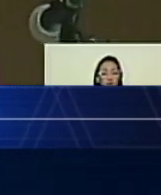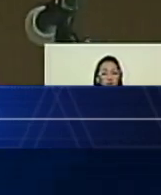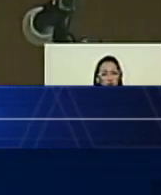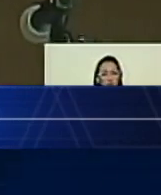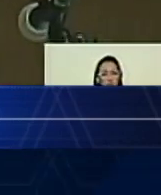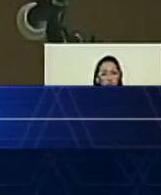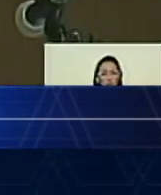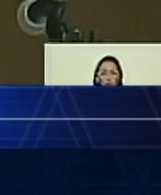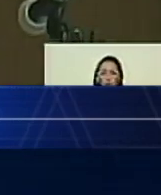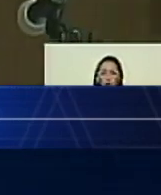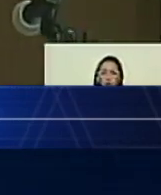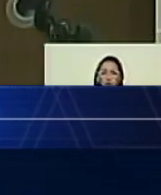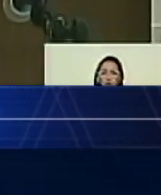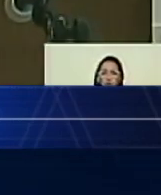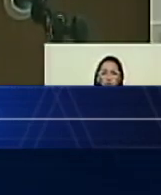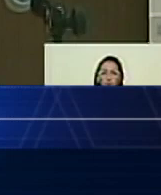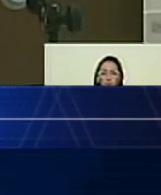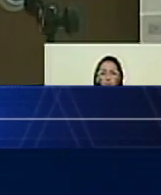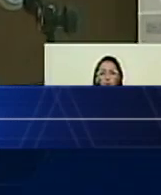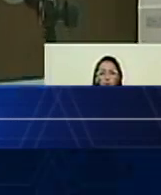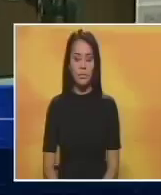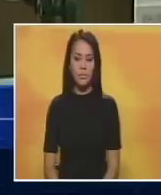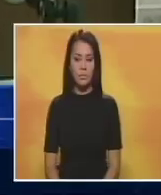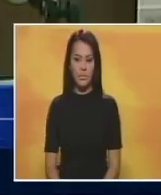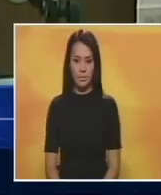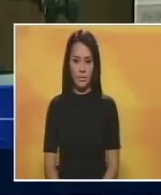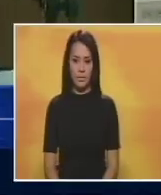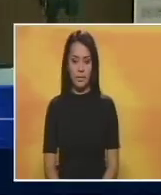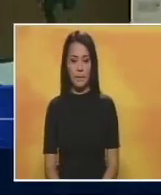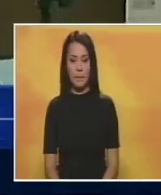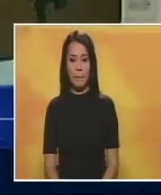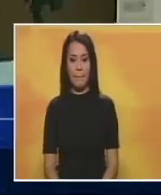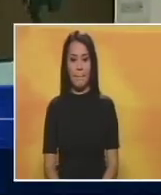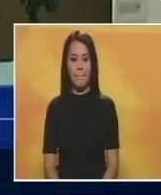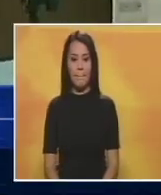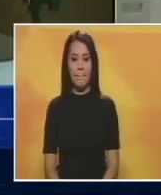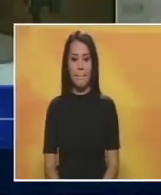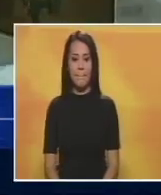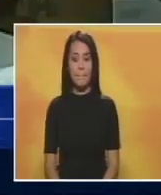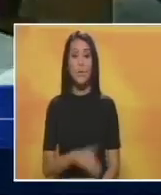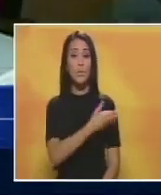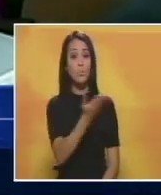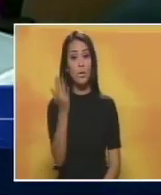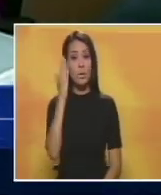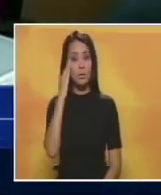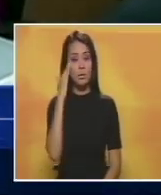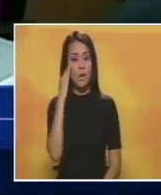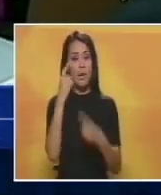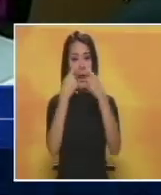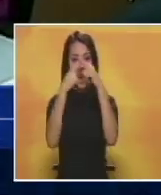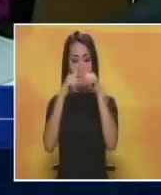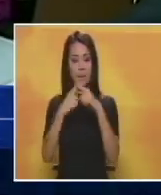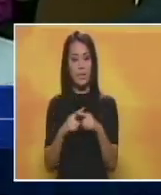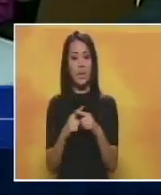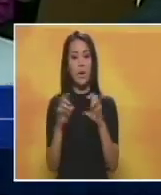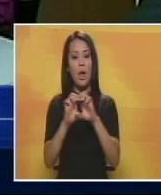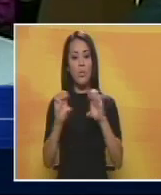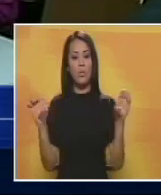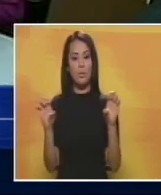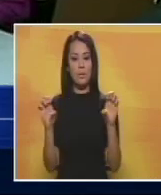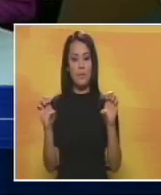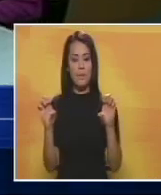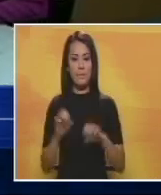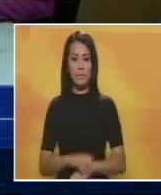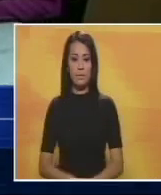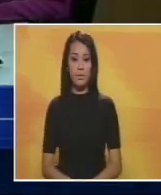servicio educativo para más de 1.200.000 niños en nuestro país. Como ustedes bien saben, la matrícula educativa, lo que